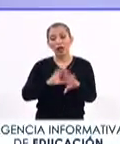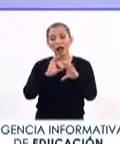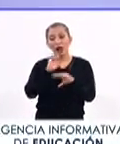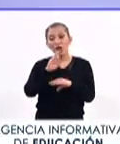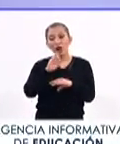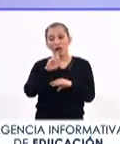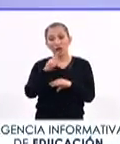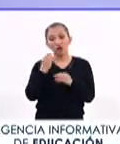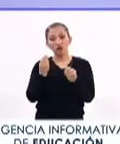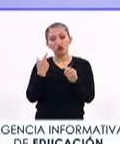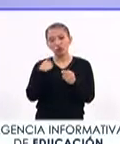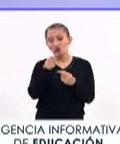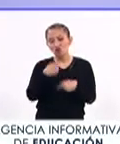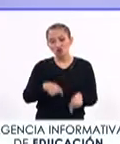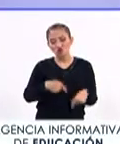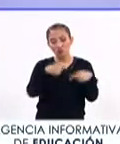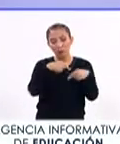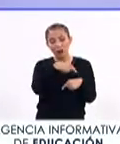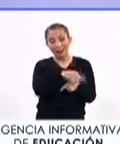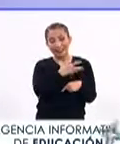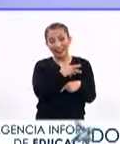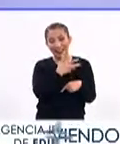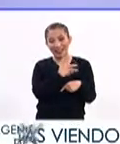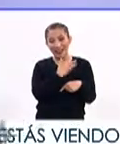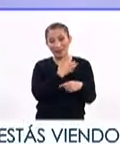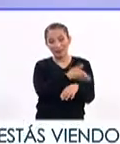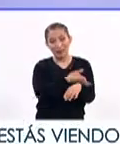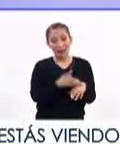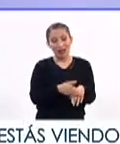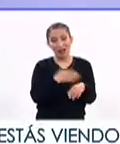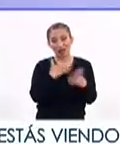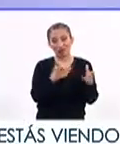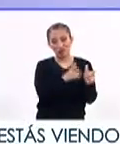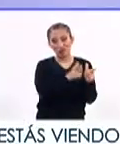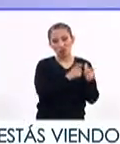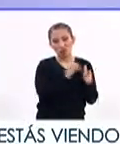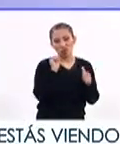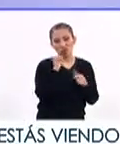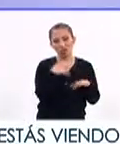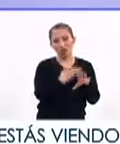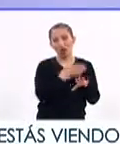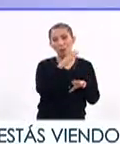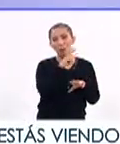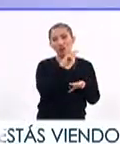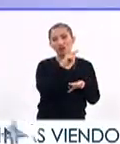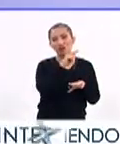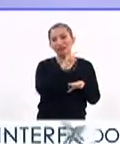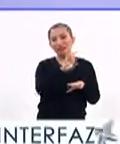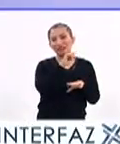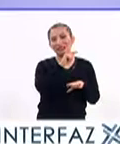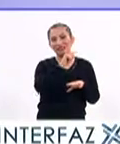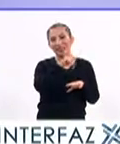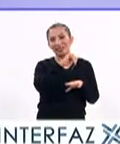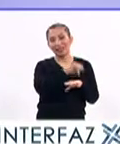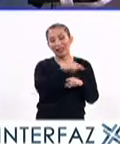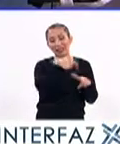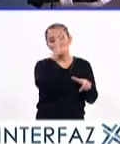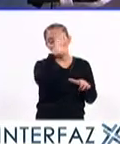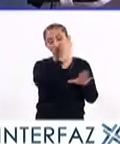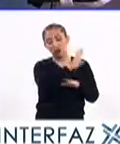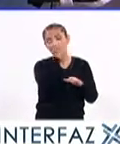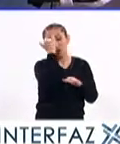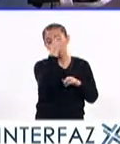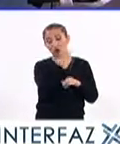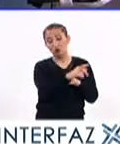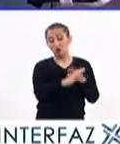ver mucho con su infancia porque tiene una beta de familia protestante y la cultura protestante tiene